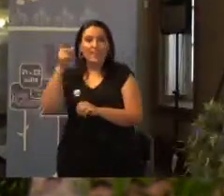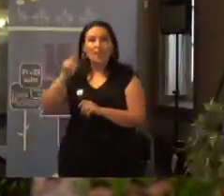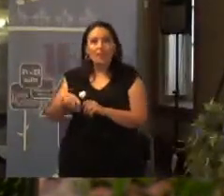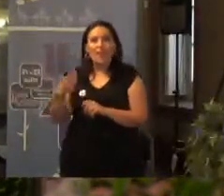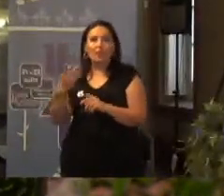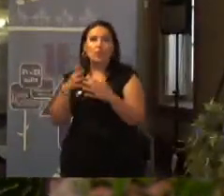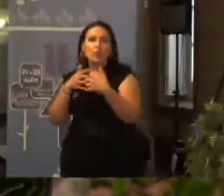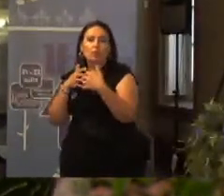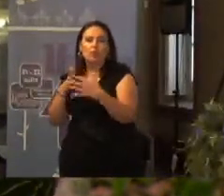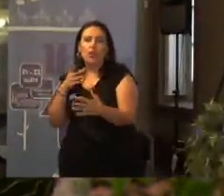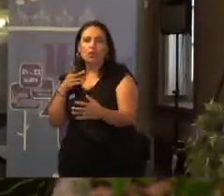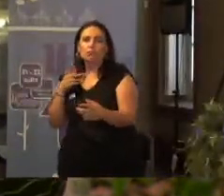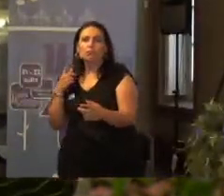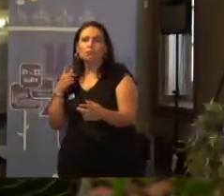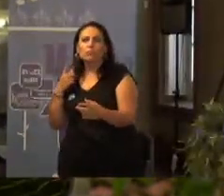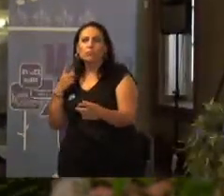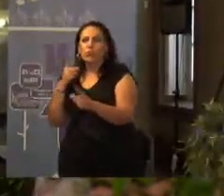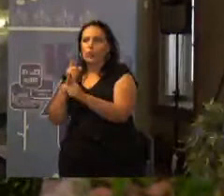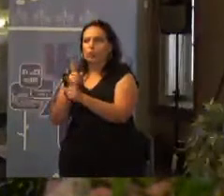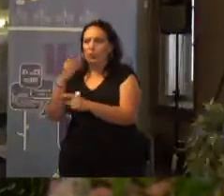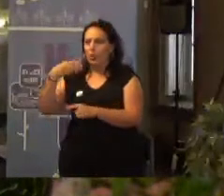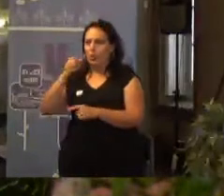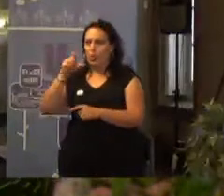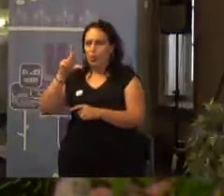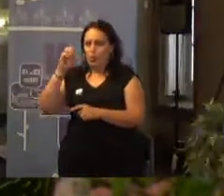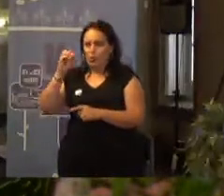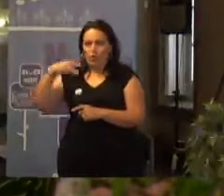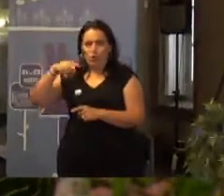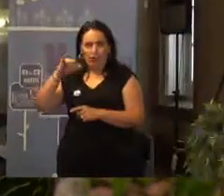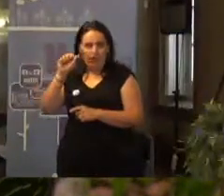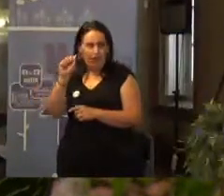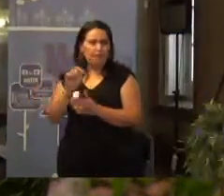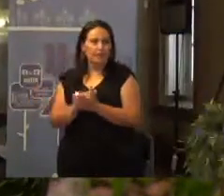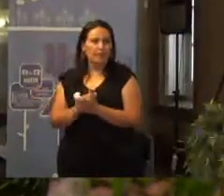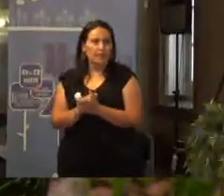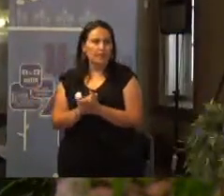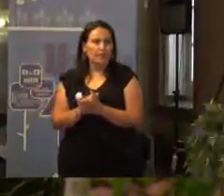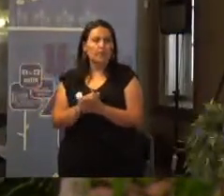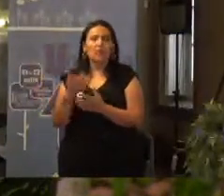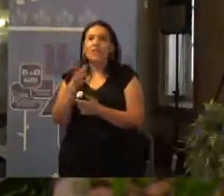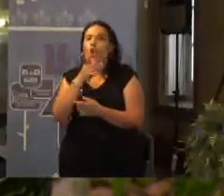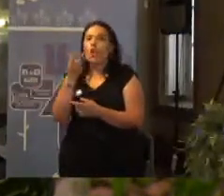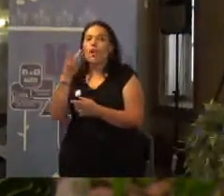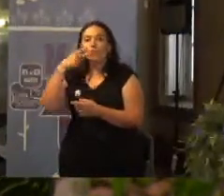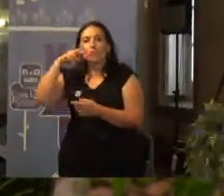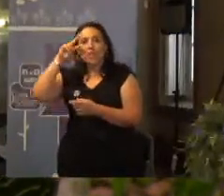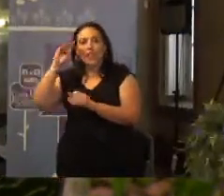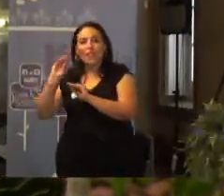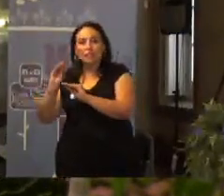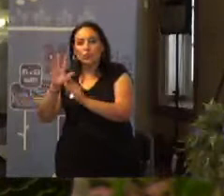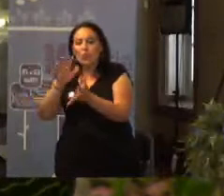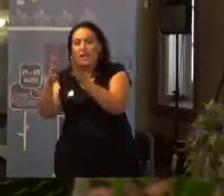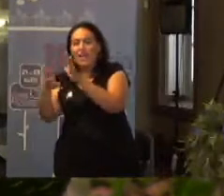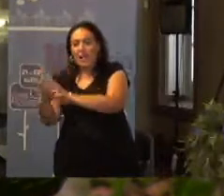loita contra Boloña. É todo un orgullo que participe na Unitaria para falarnos desta experiencia de cambio no